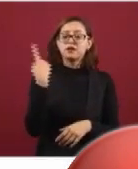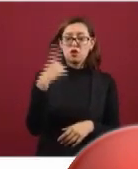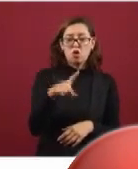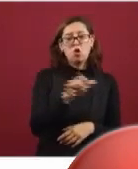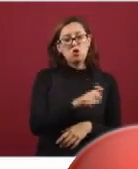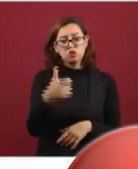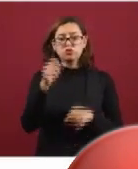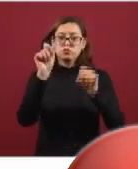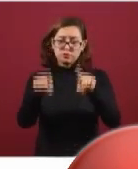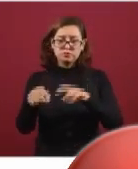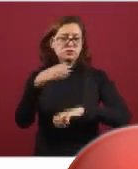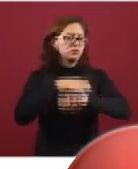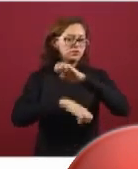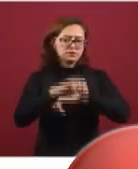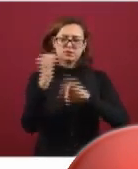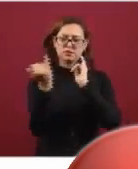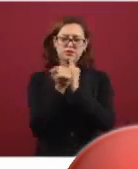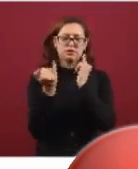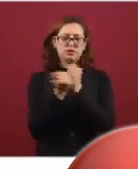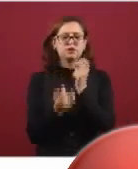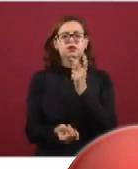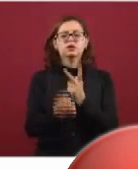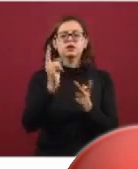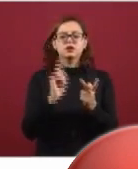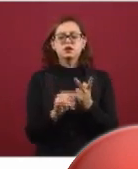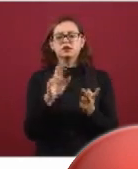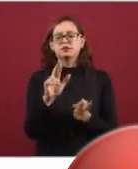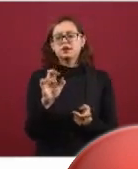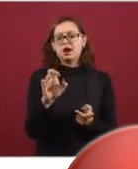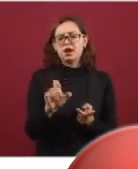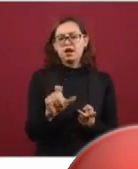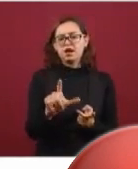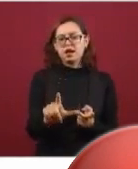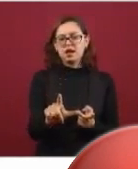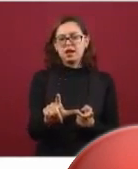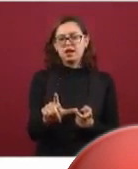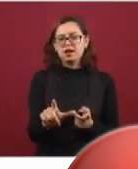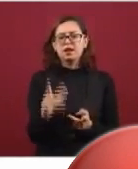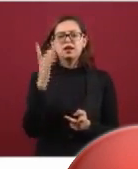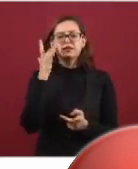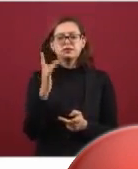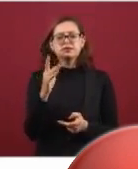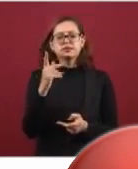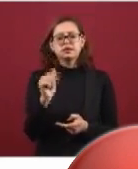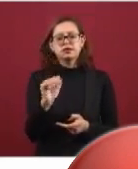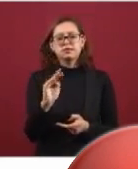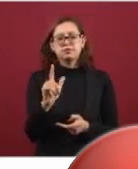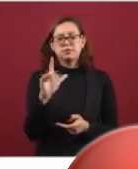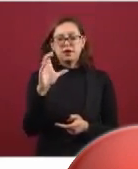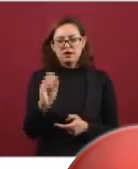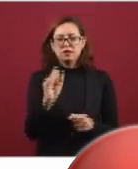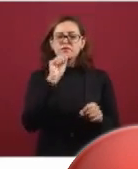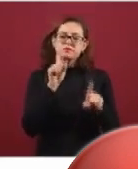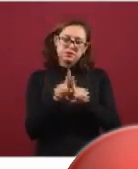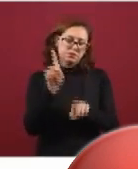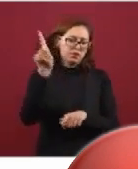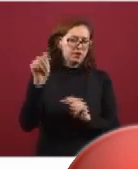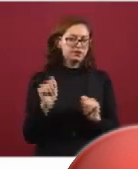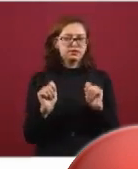gasolinera de esa misma empresa, y Gasolinera Israel, San Pablo del Monte, también en